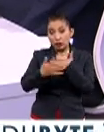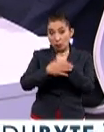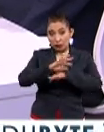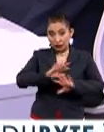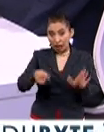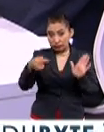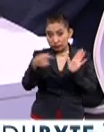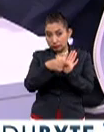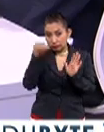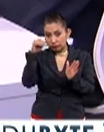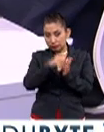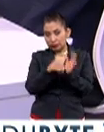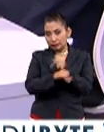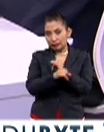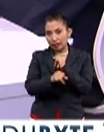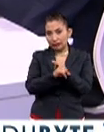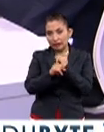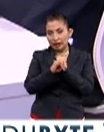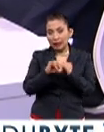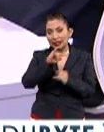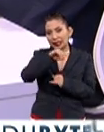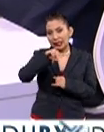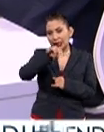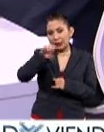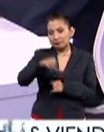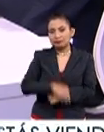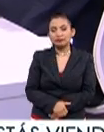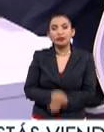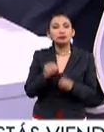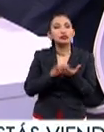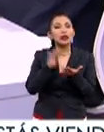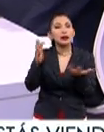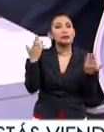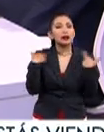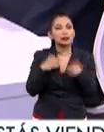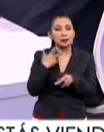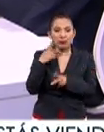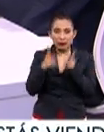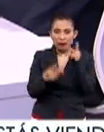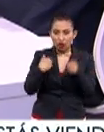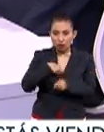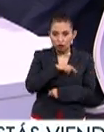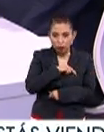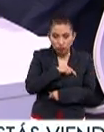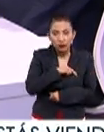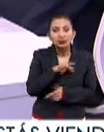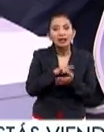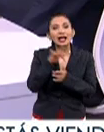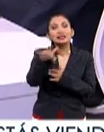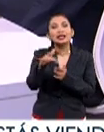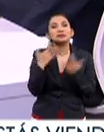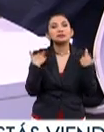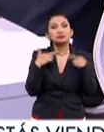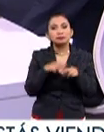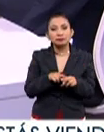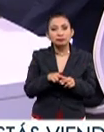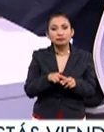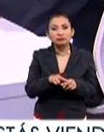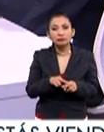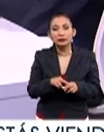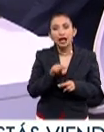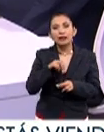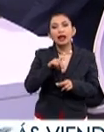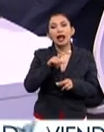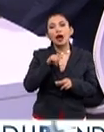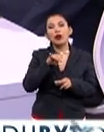va a estar ahí en la página del instituto. Sí. Muchas gracias, maestra, por haber venido a platicar con nosotros. Gracias. Gracias, maestro. Muchas gracias por la invitación. Bueno,